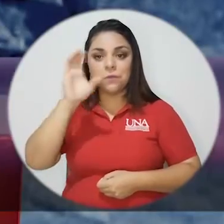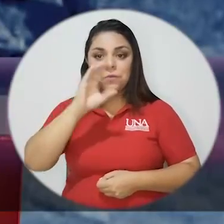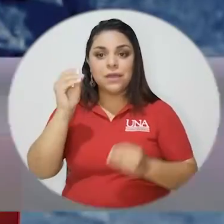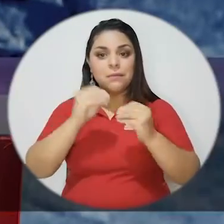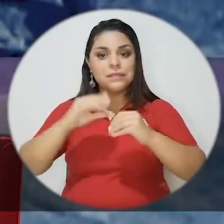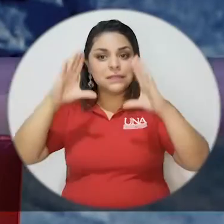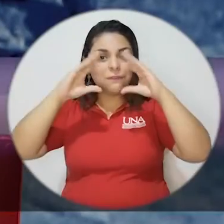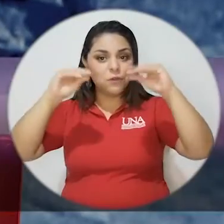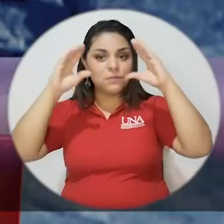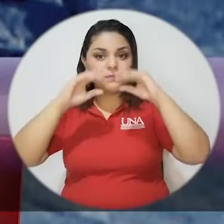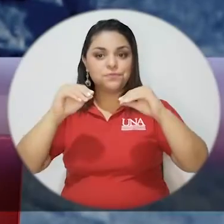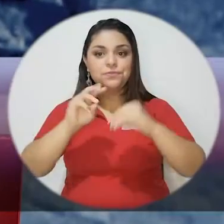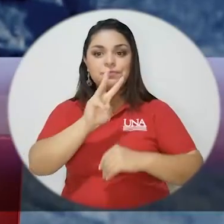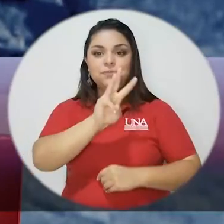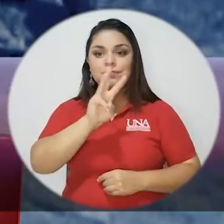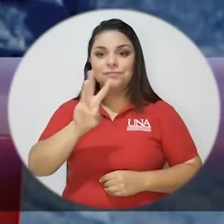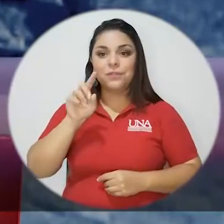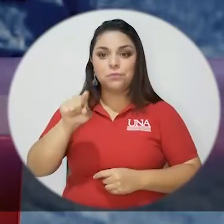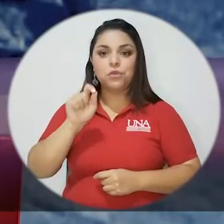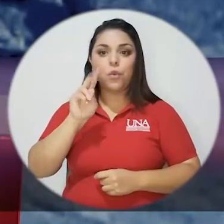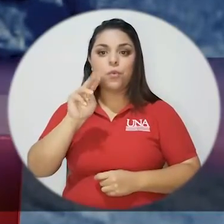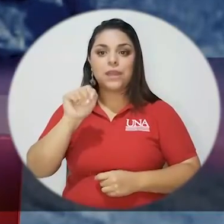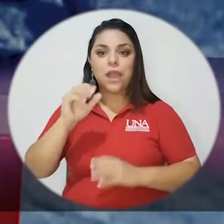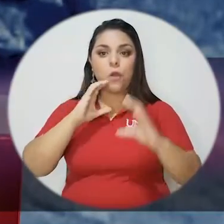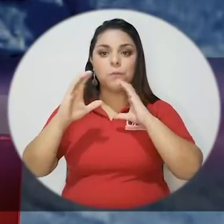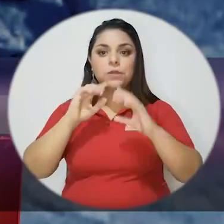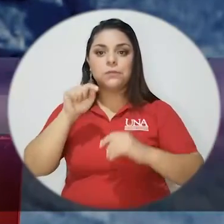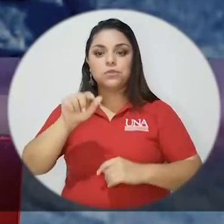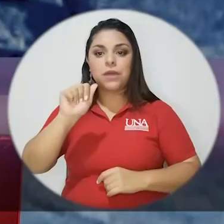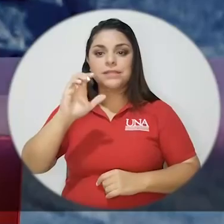Una Mirada. Le invitamos a buscar más información en